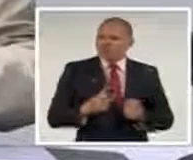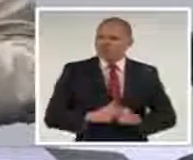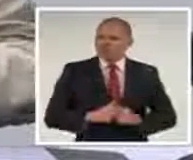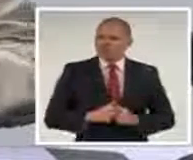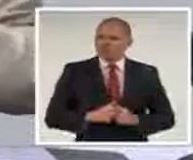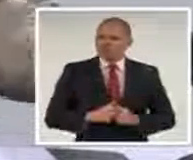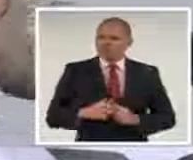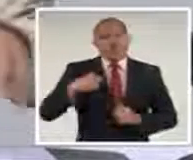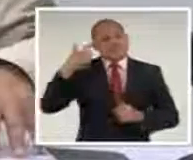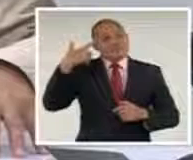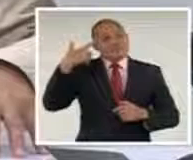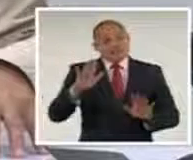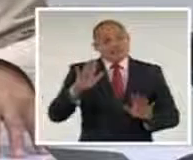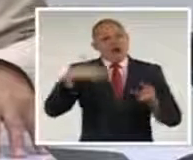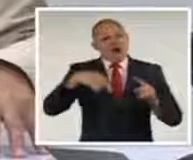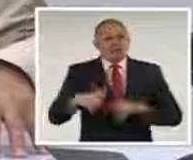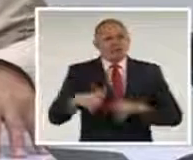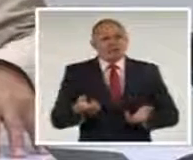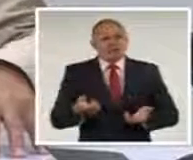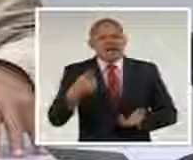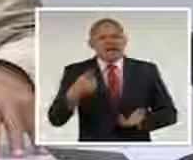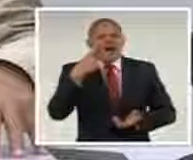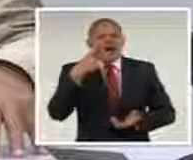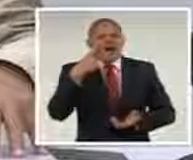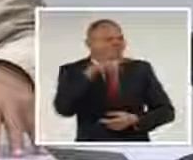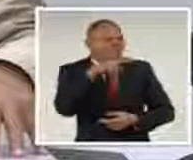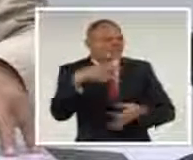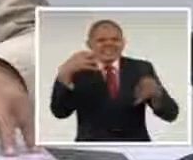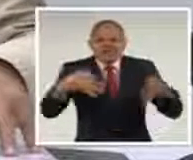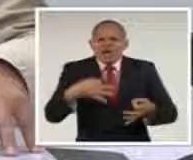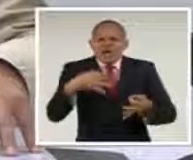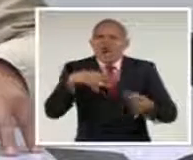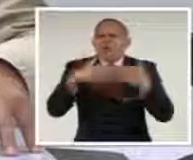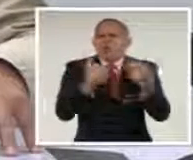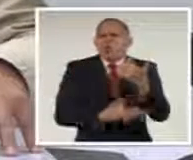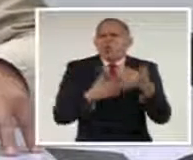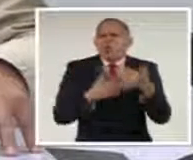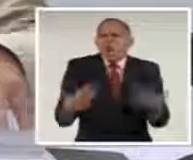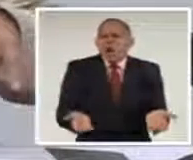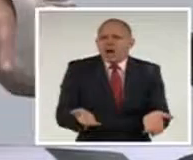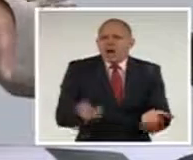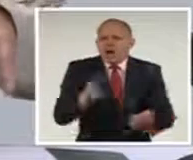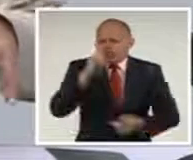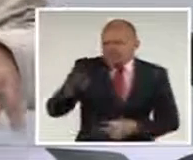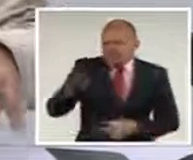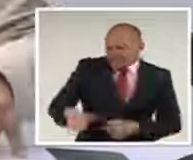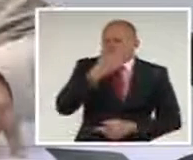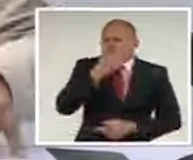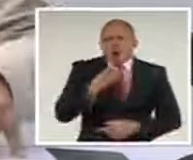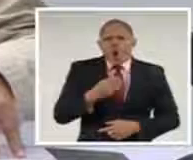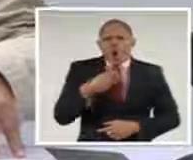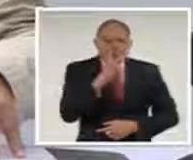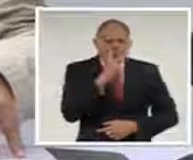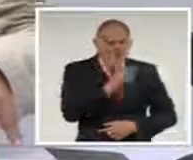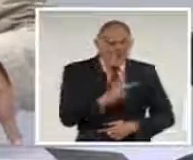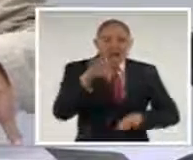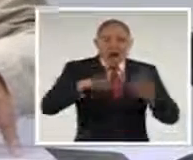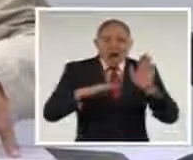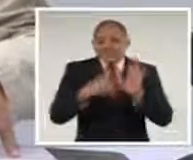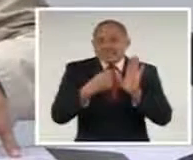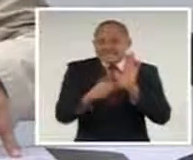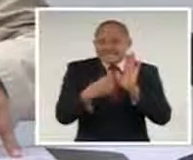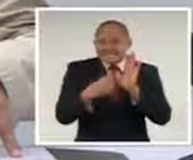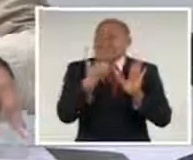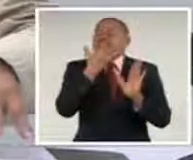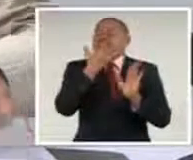verdad, ¿qué contradicciones tenemos en la formación de la niñez y la juventud? ¿Qué causas son, cuáles son las